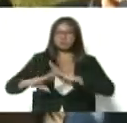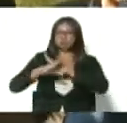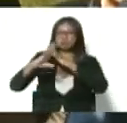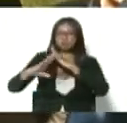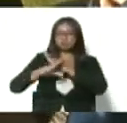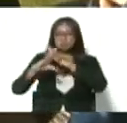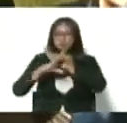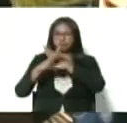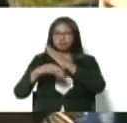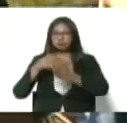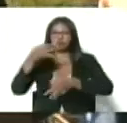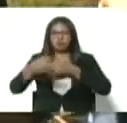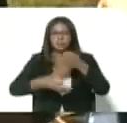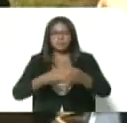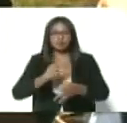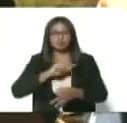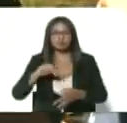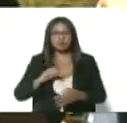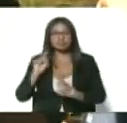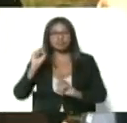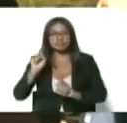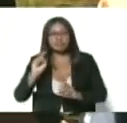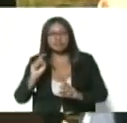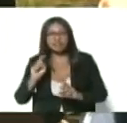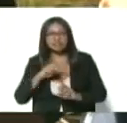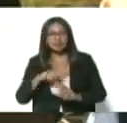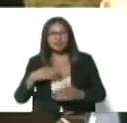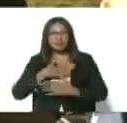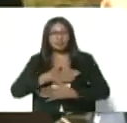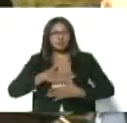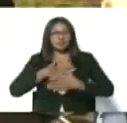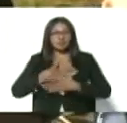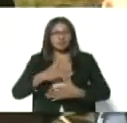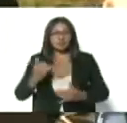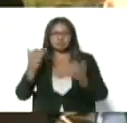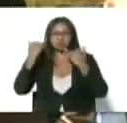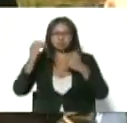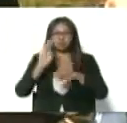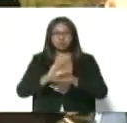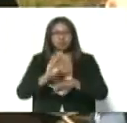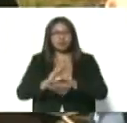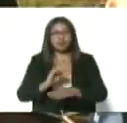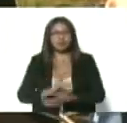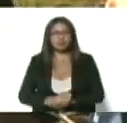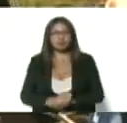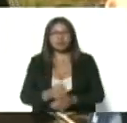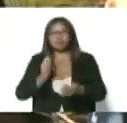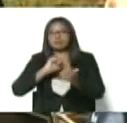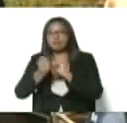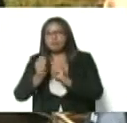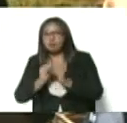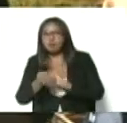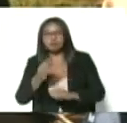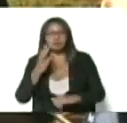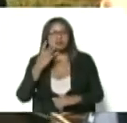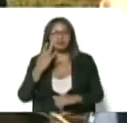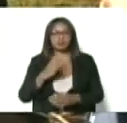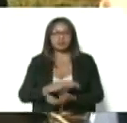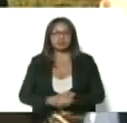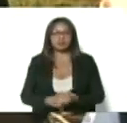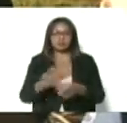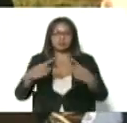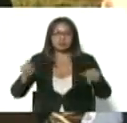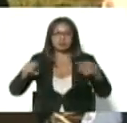manda donde se necesita tener las condiciones ideales de prevención el deporte por ejemplo la